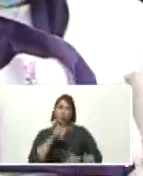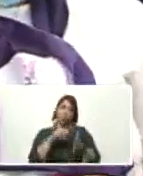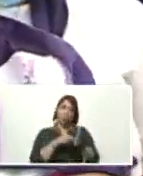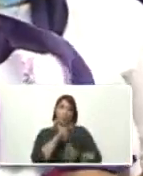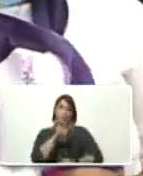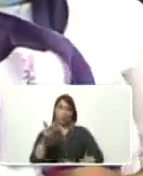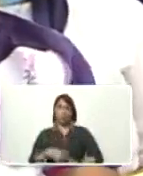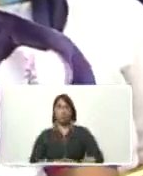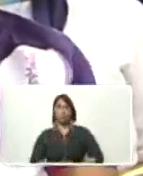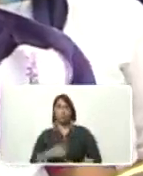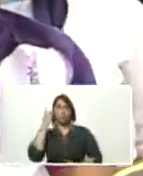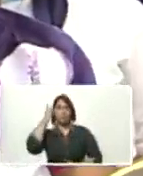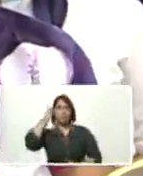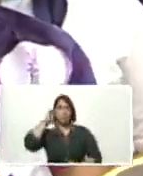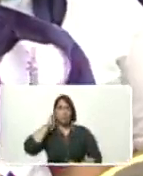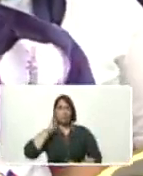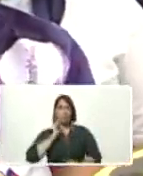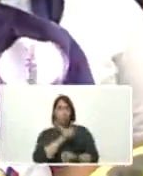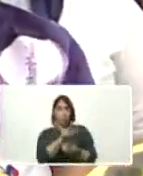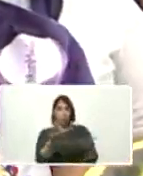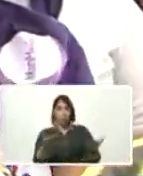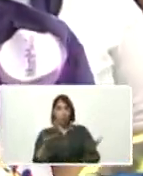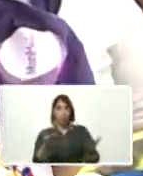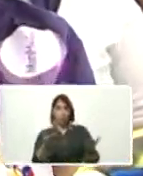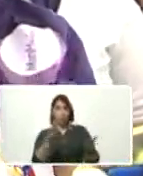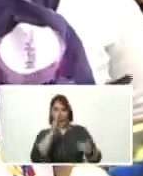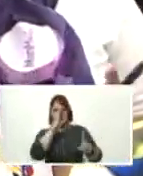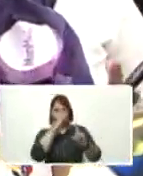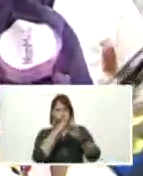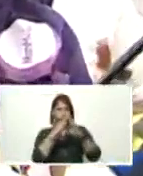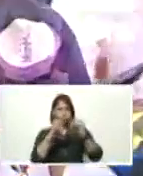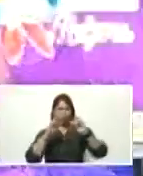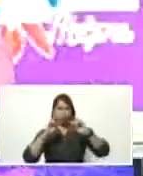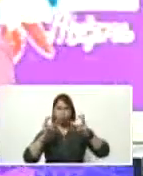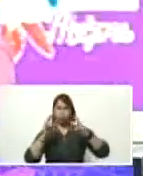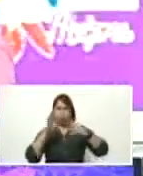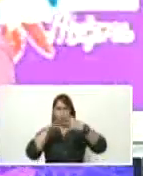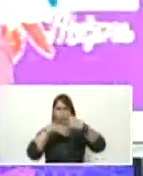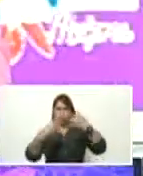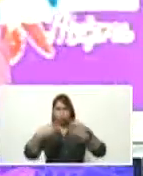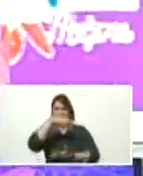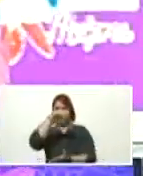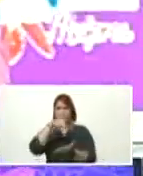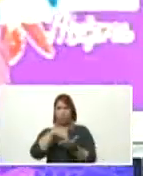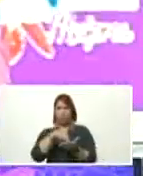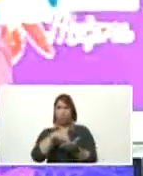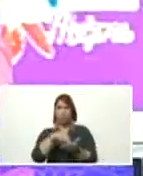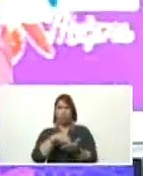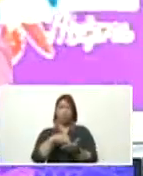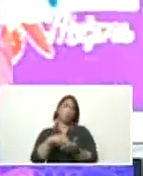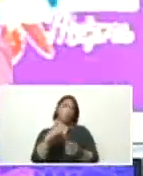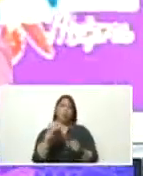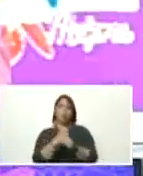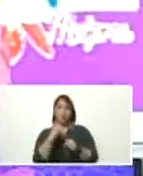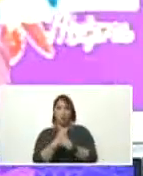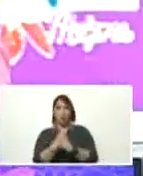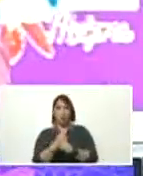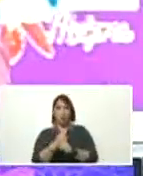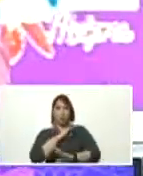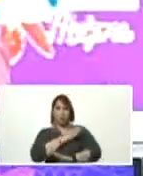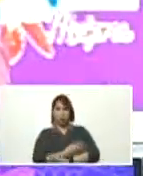2022. Ustedes aborden todos los temas de la agenda nacional, de la agenda feminista,